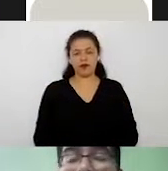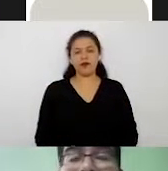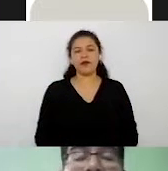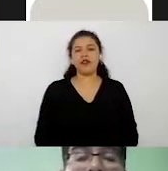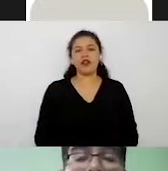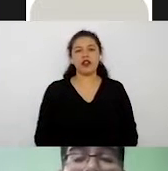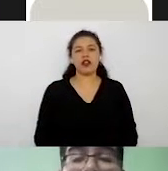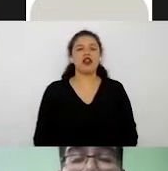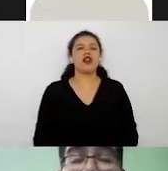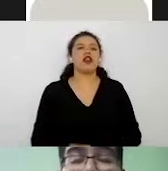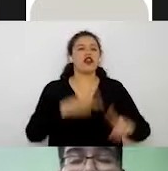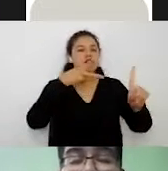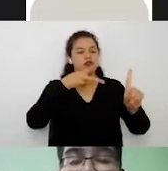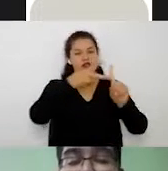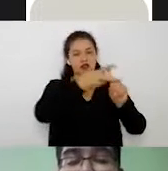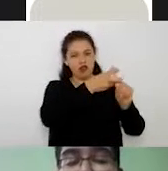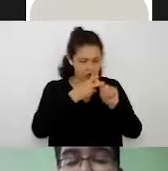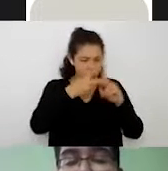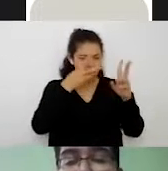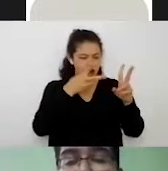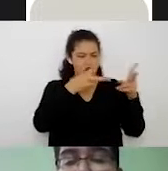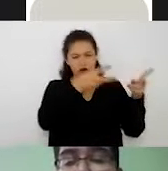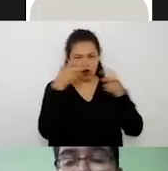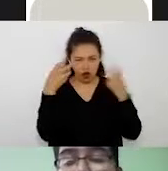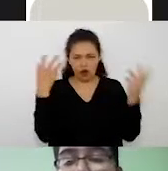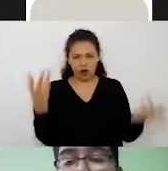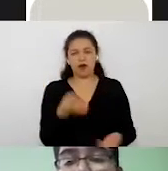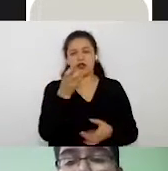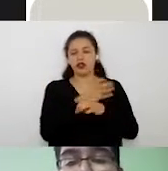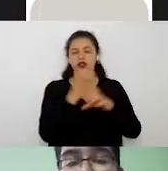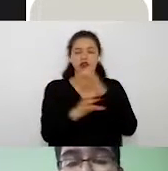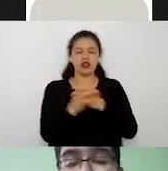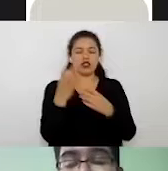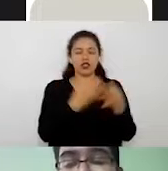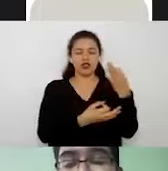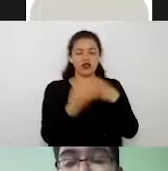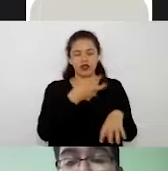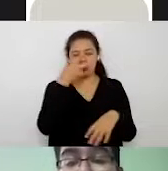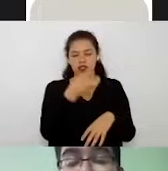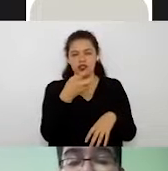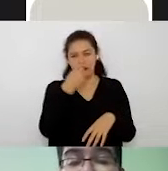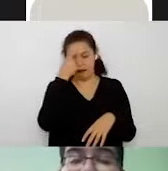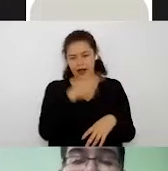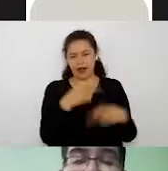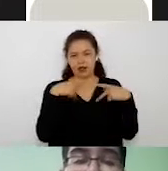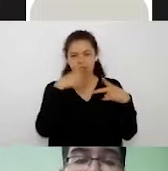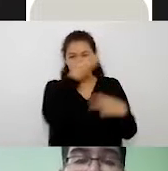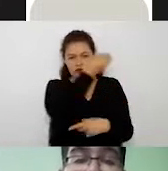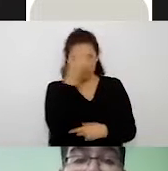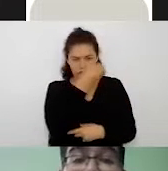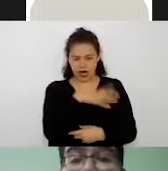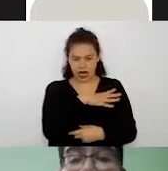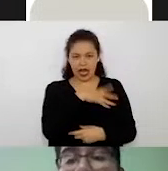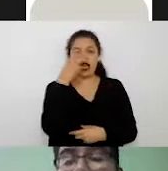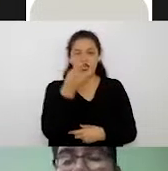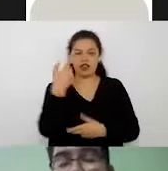los asaltos, todo lo que tiene que ver con las organizaciones, digamos, de personas. Entonces, dentro de